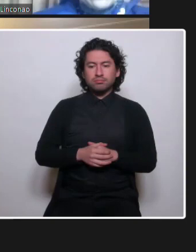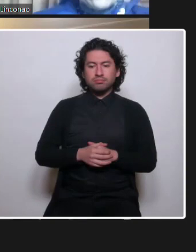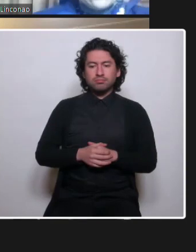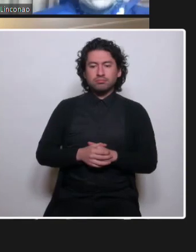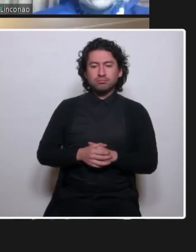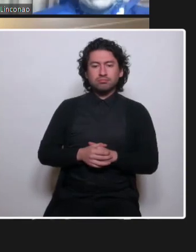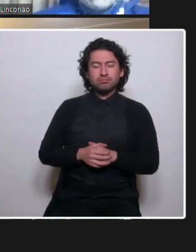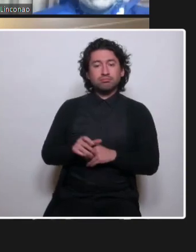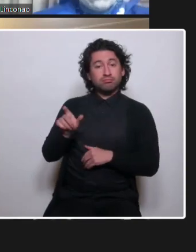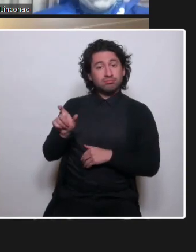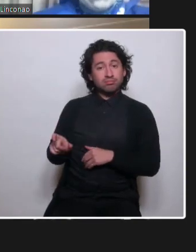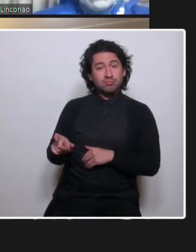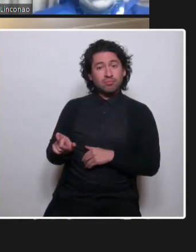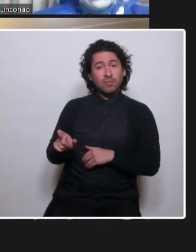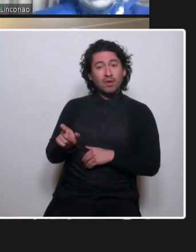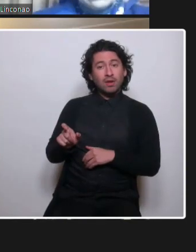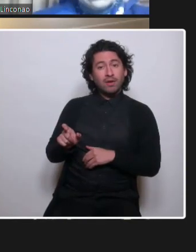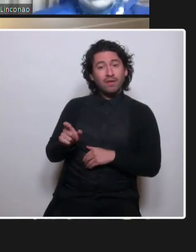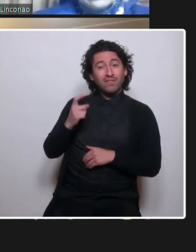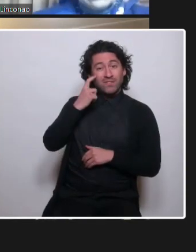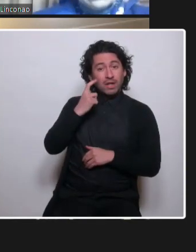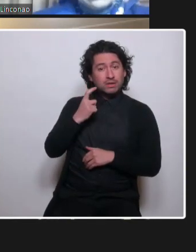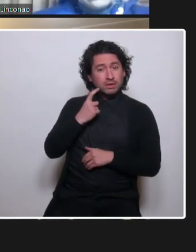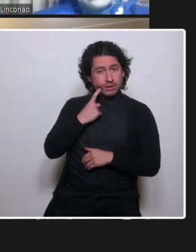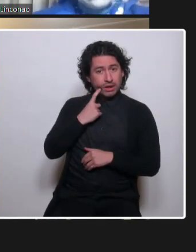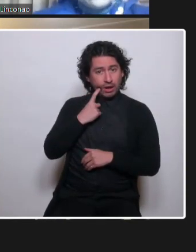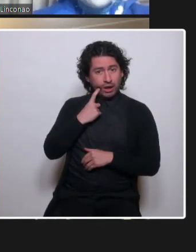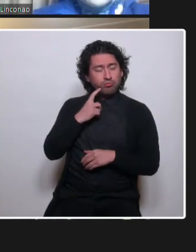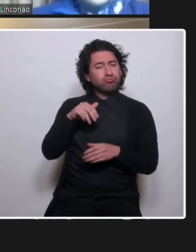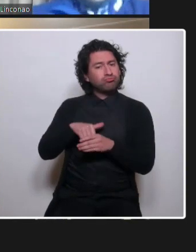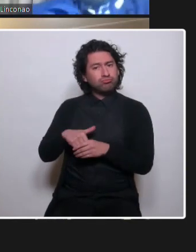¿Cómo vota convencional Francisca Linconao?